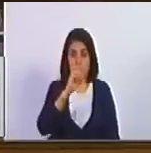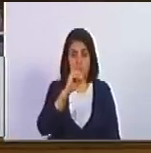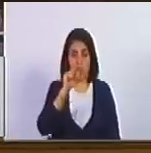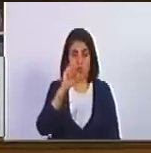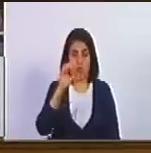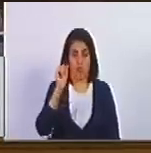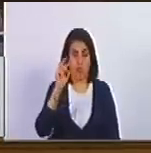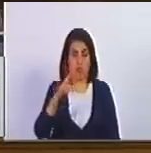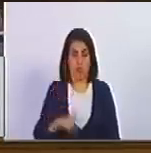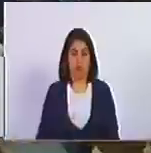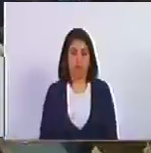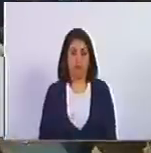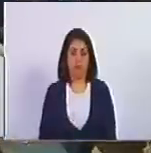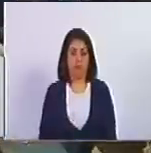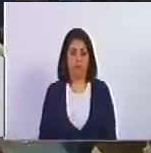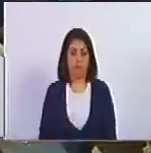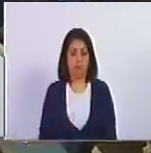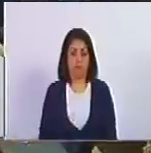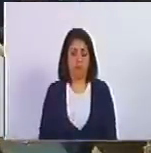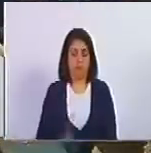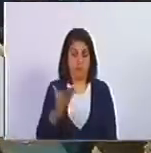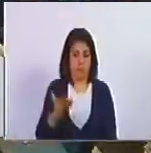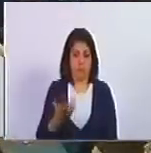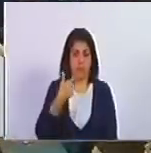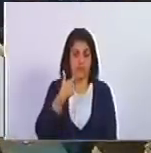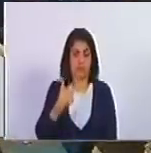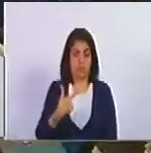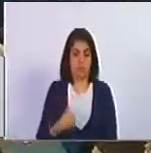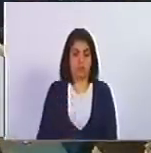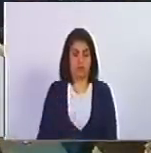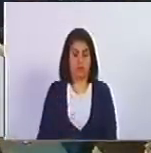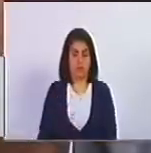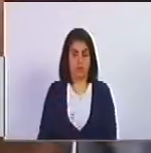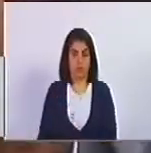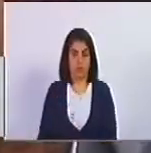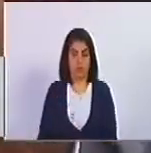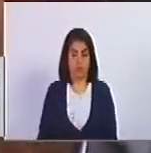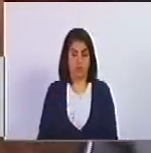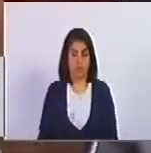Rondero. Sí, es importante resaltar la